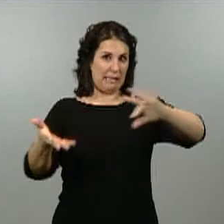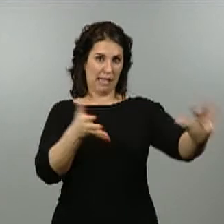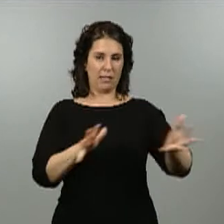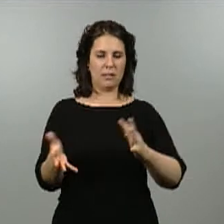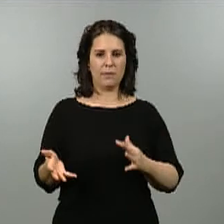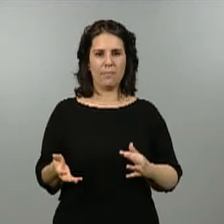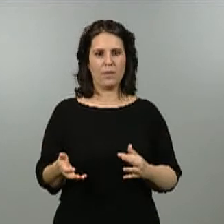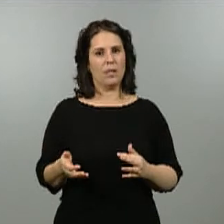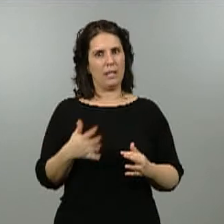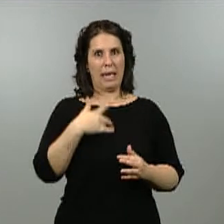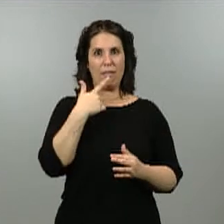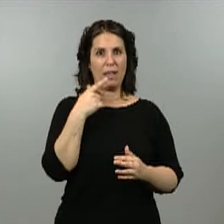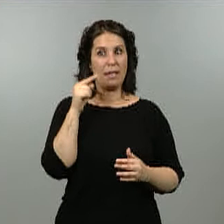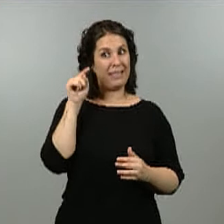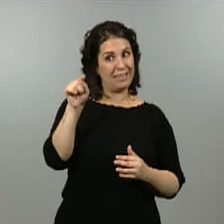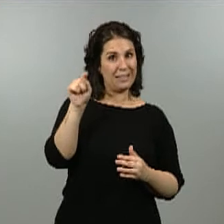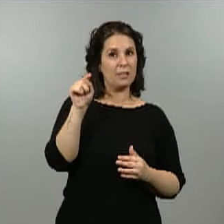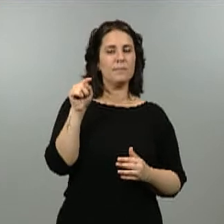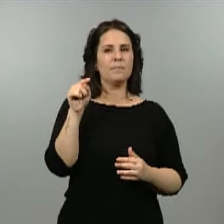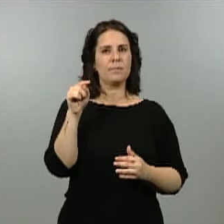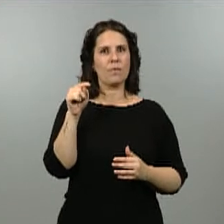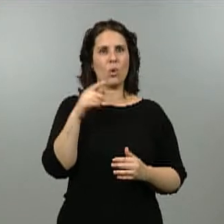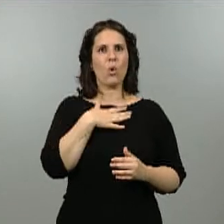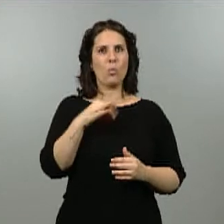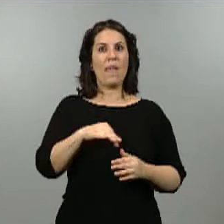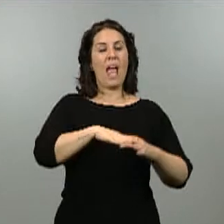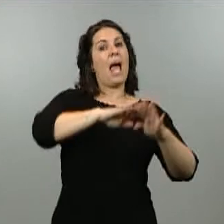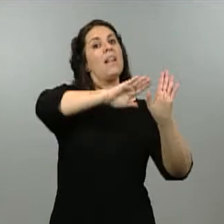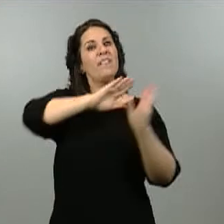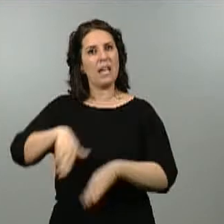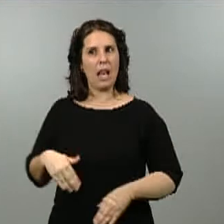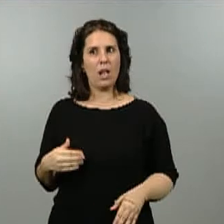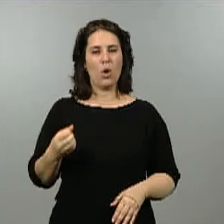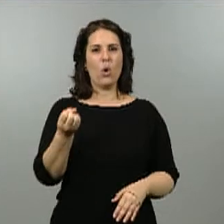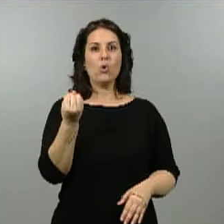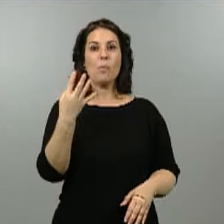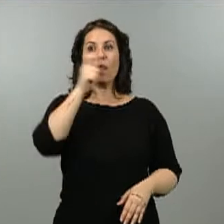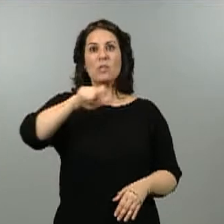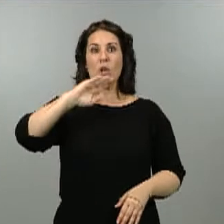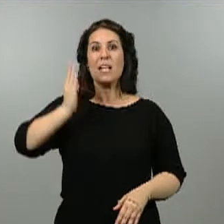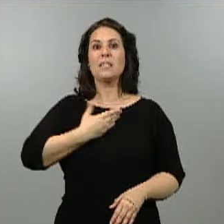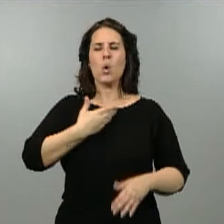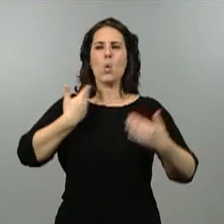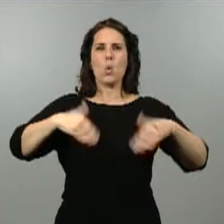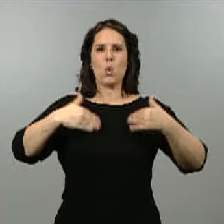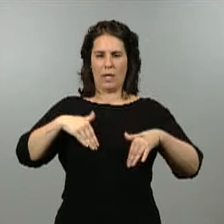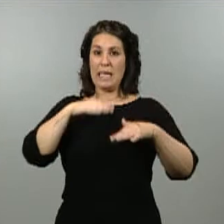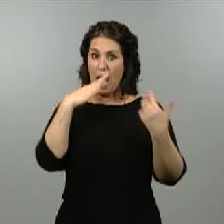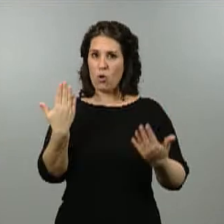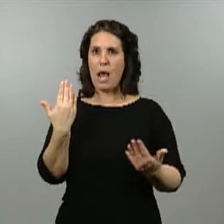país en el que puede haber un número final de casos muy grande y está creciendo a ritmos importantes cercanos al